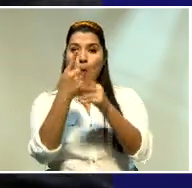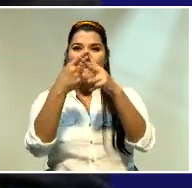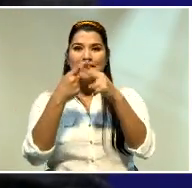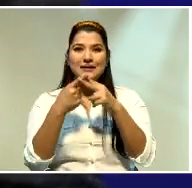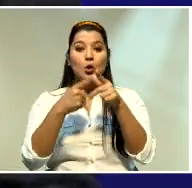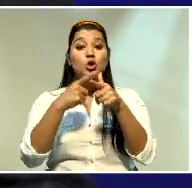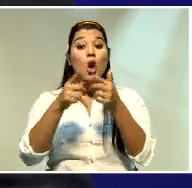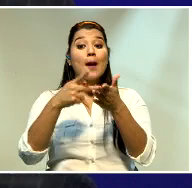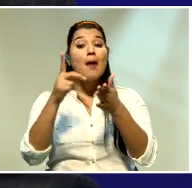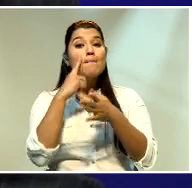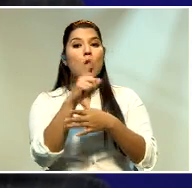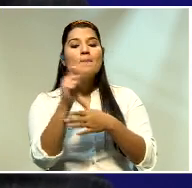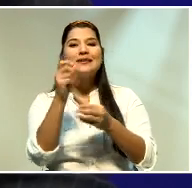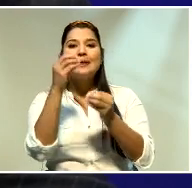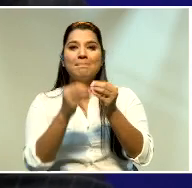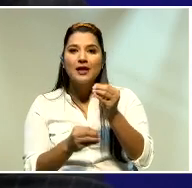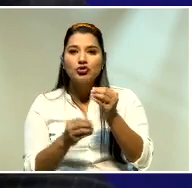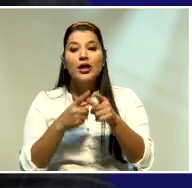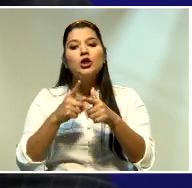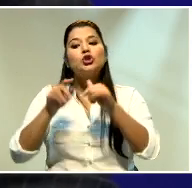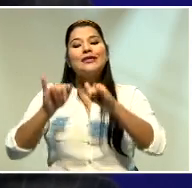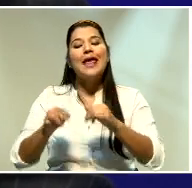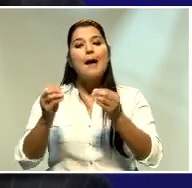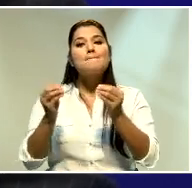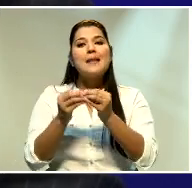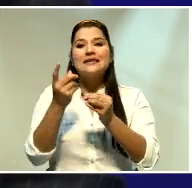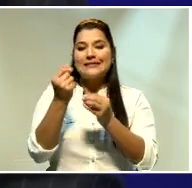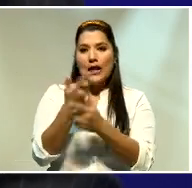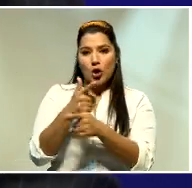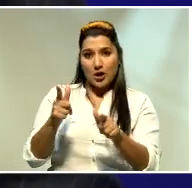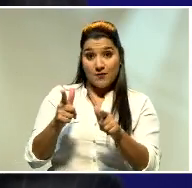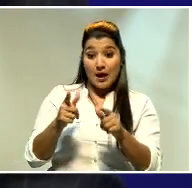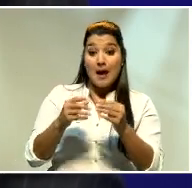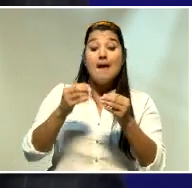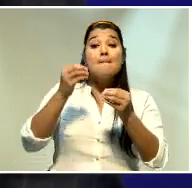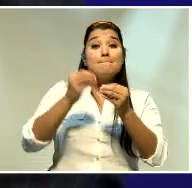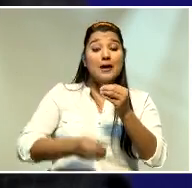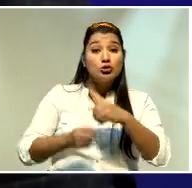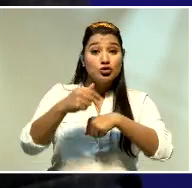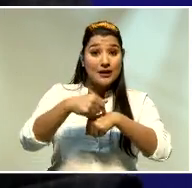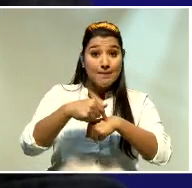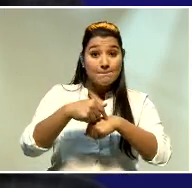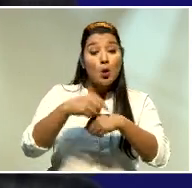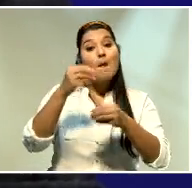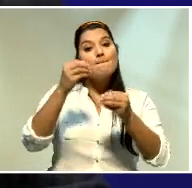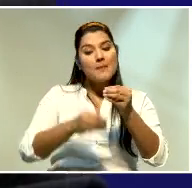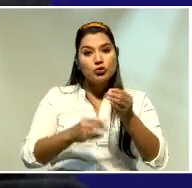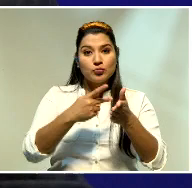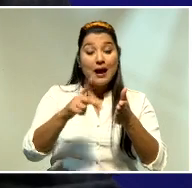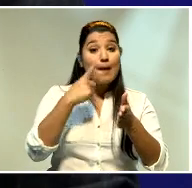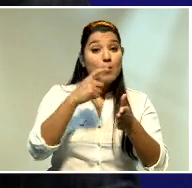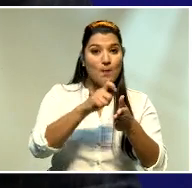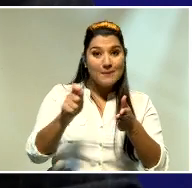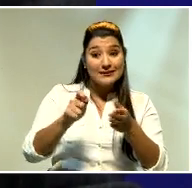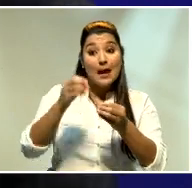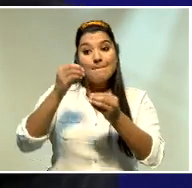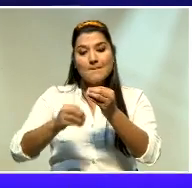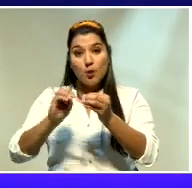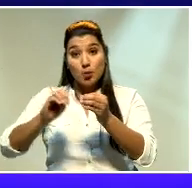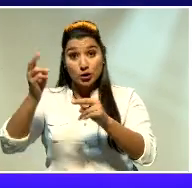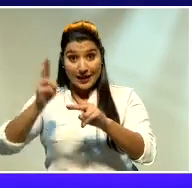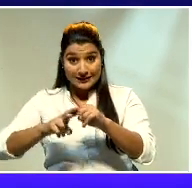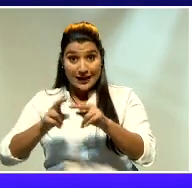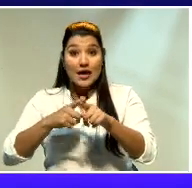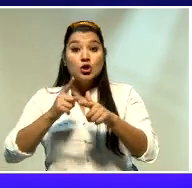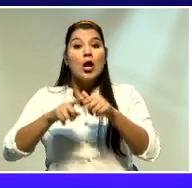riesgo. Le prorrogan el plazo y le bajan la cuota. Entonces la persona respira. El punto